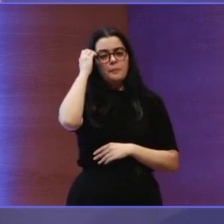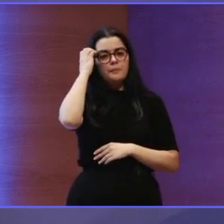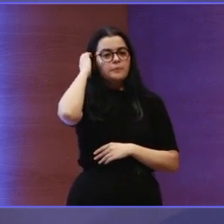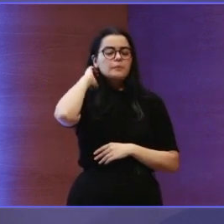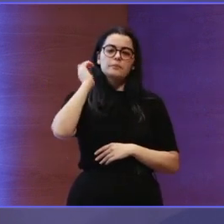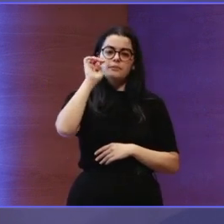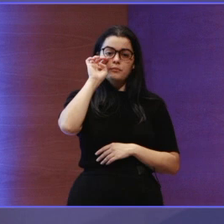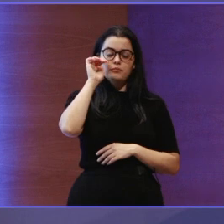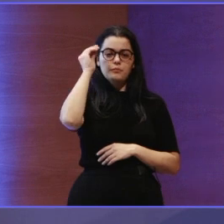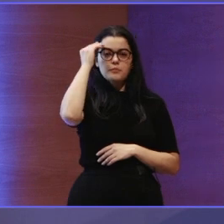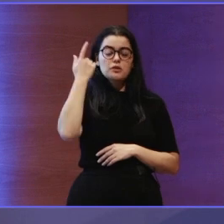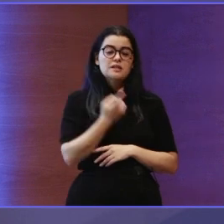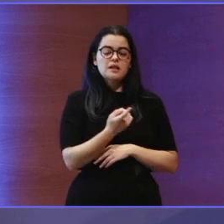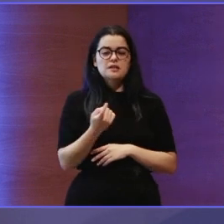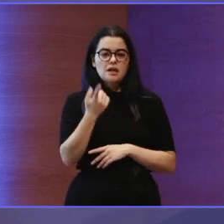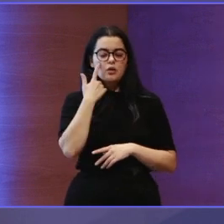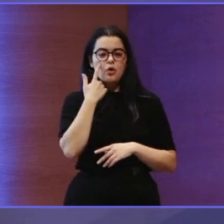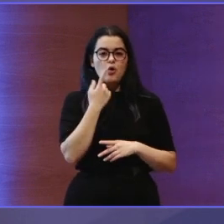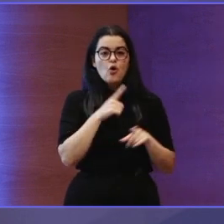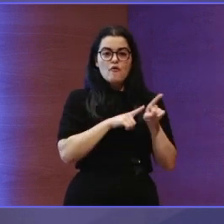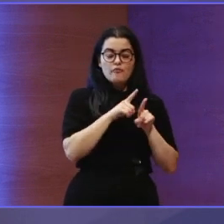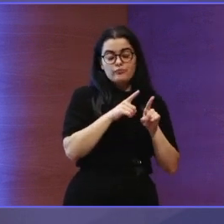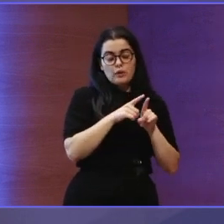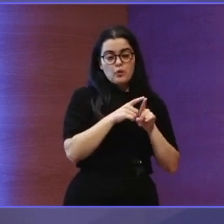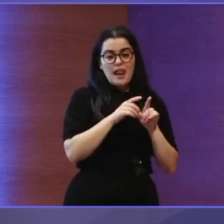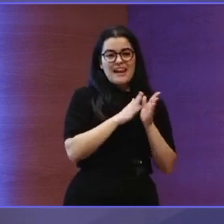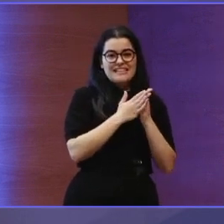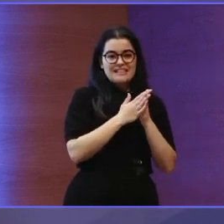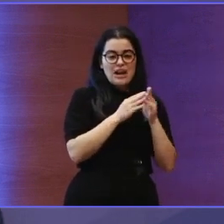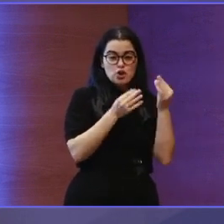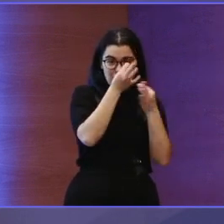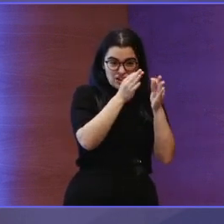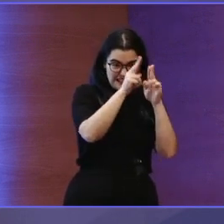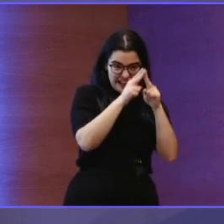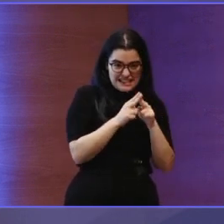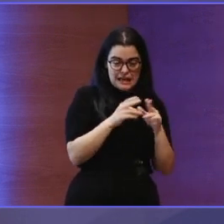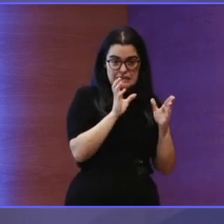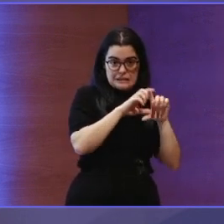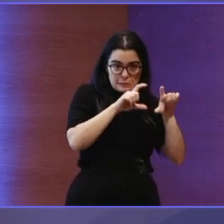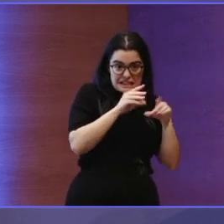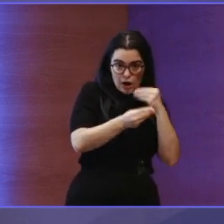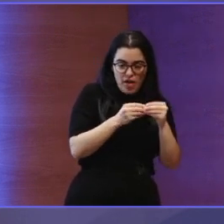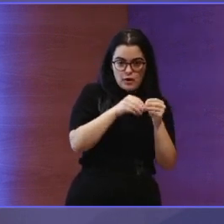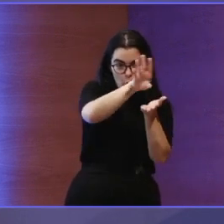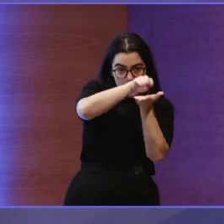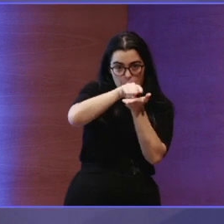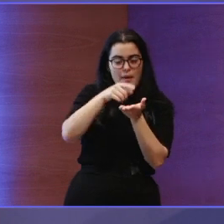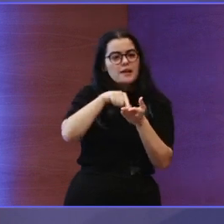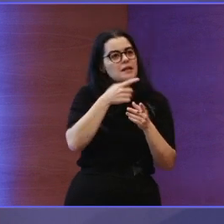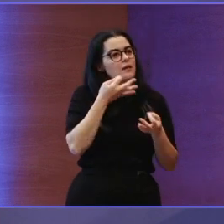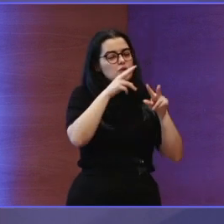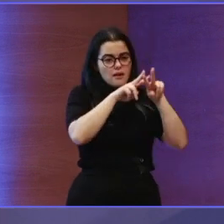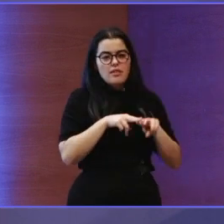las fuentes y las entidades que se dedican a la producción de datos estadísticas las encuestas que tenemos tenemos muy buenas encuestas creo que